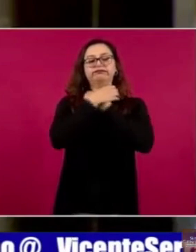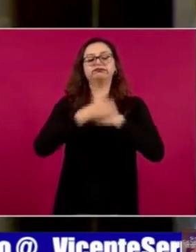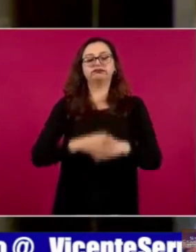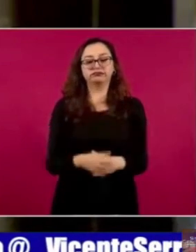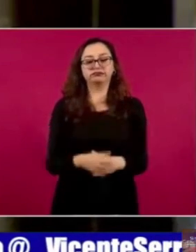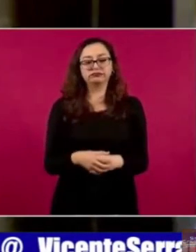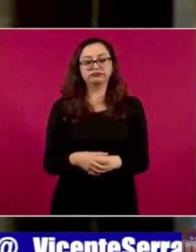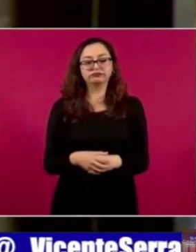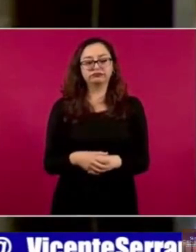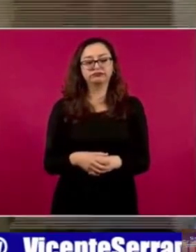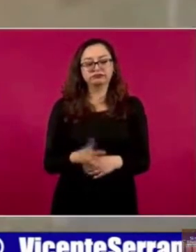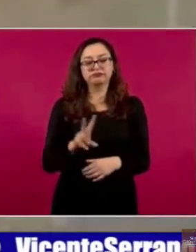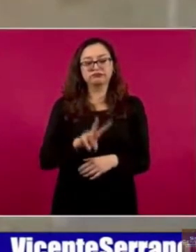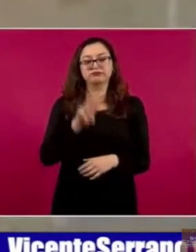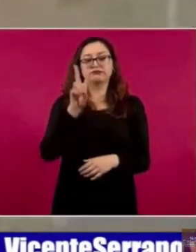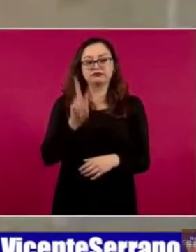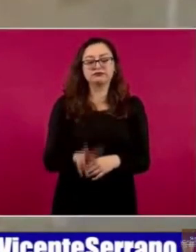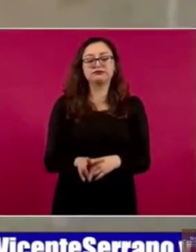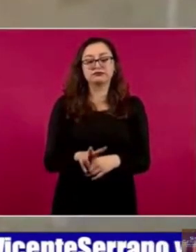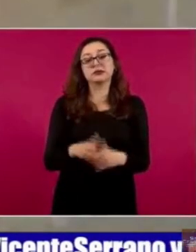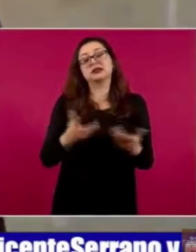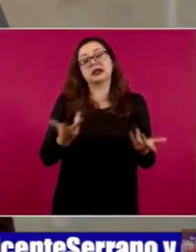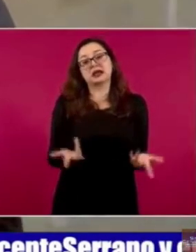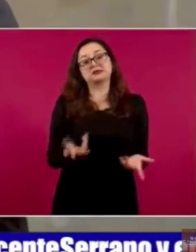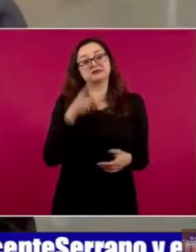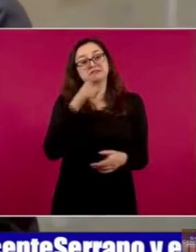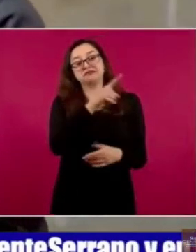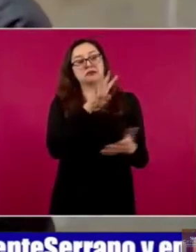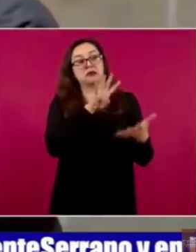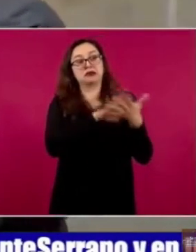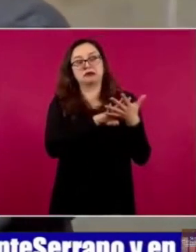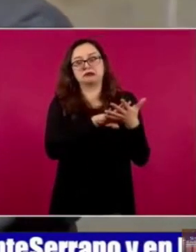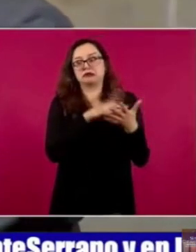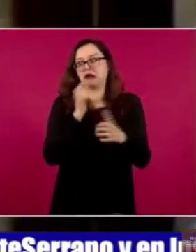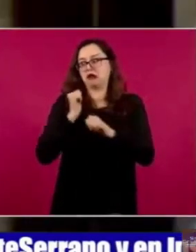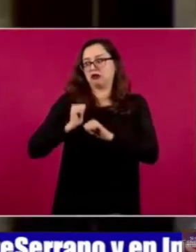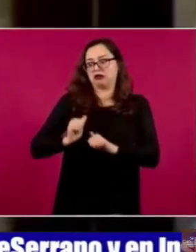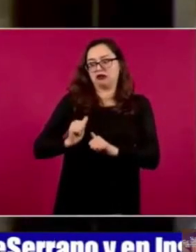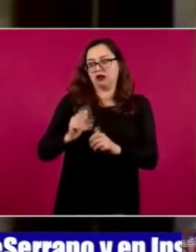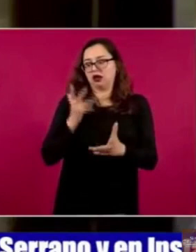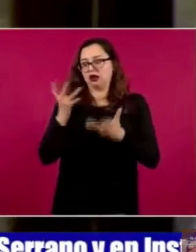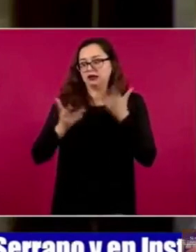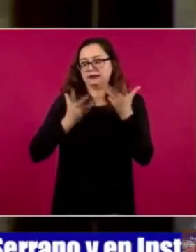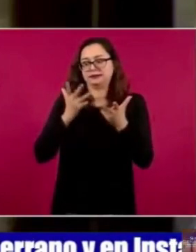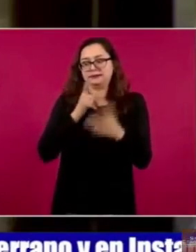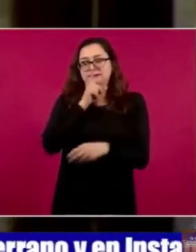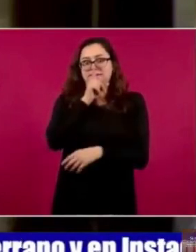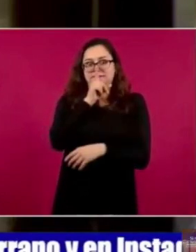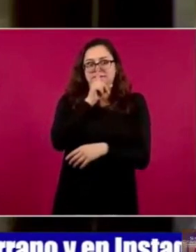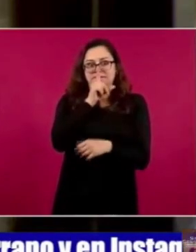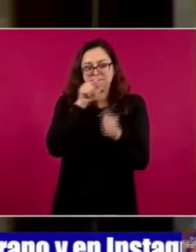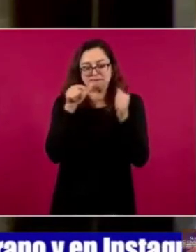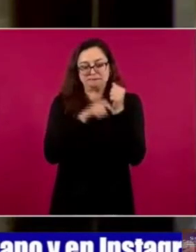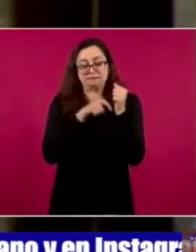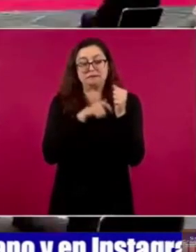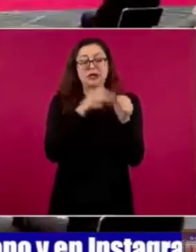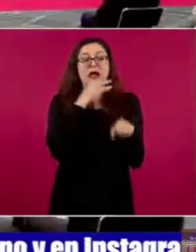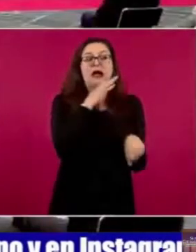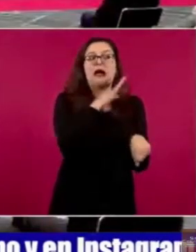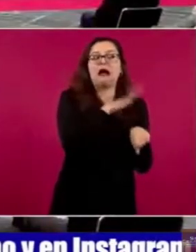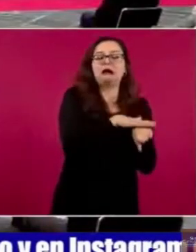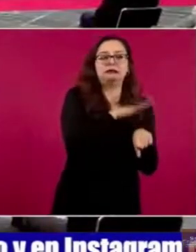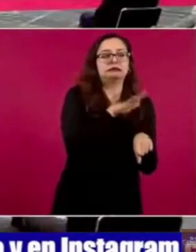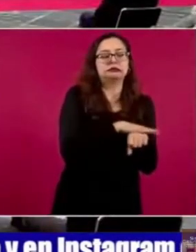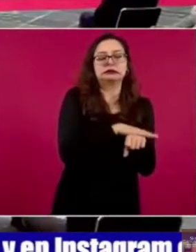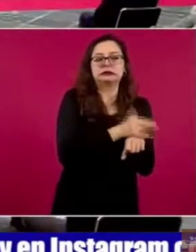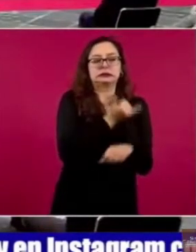luego, el parte oficial fue otro. El director de la cárcel declaró